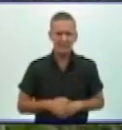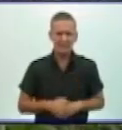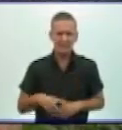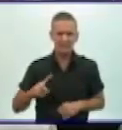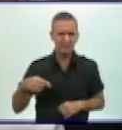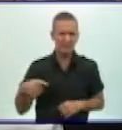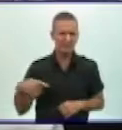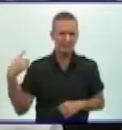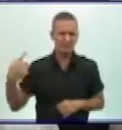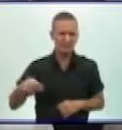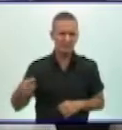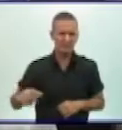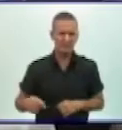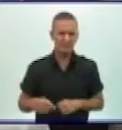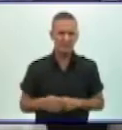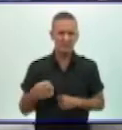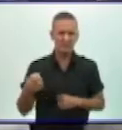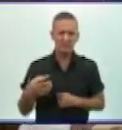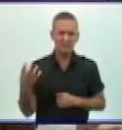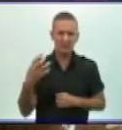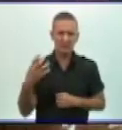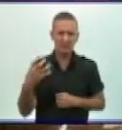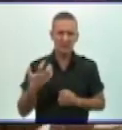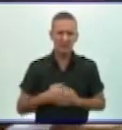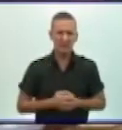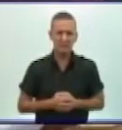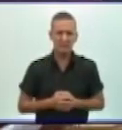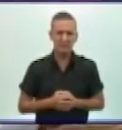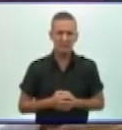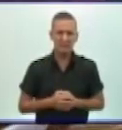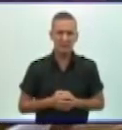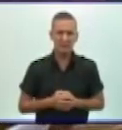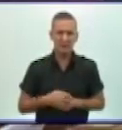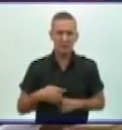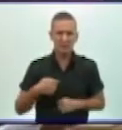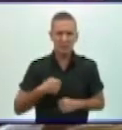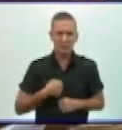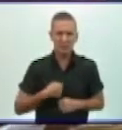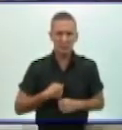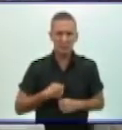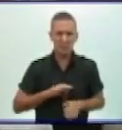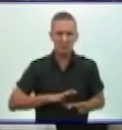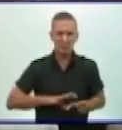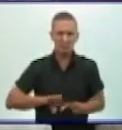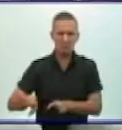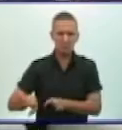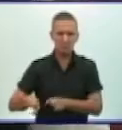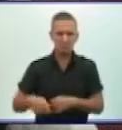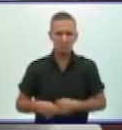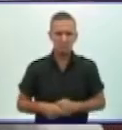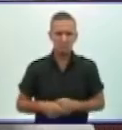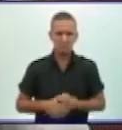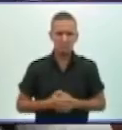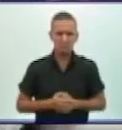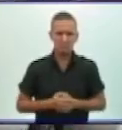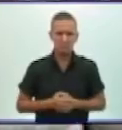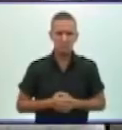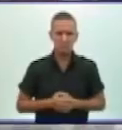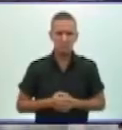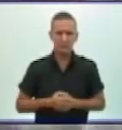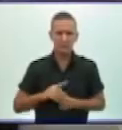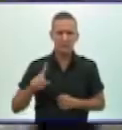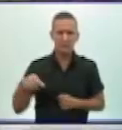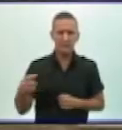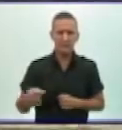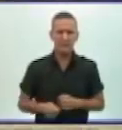gusto. No, no, no, no, no. Chucho, al final todo el mundo lo toca. No, no, no, conmigo no va eso. Eso hace puntos. Eres tremenda, Mickey, está bien. Después te lo paso, Ale,